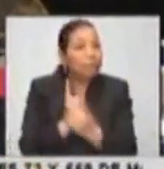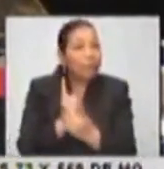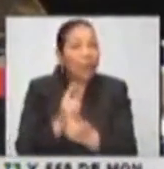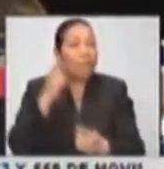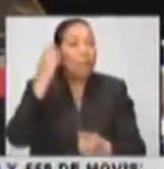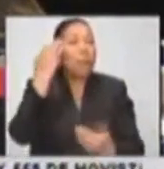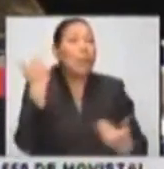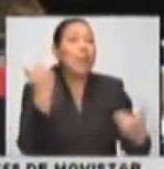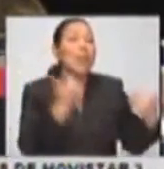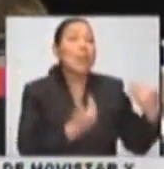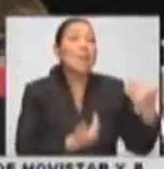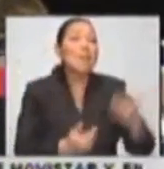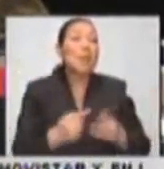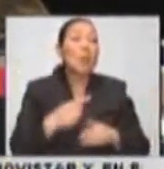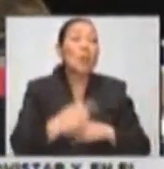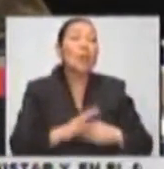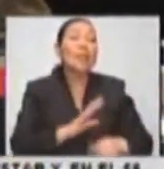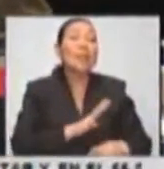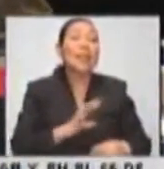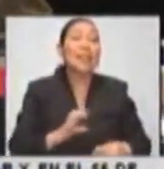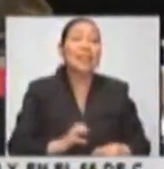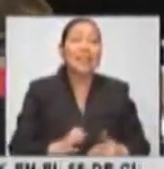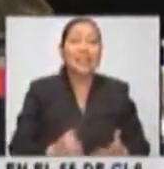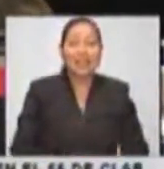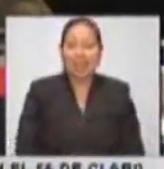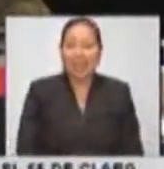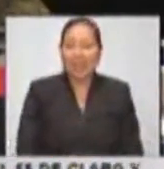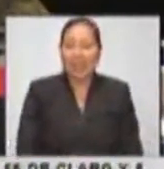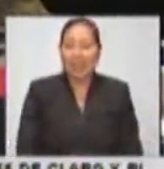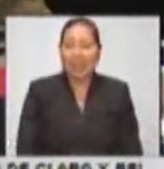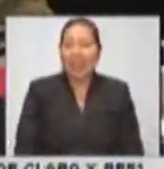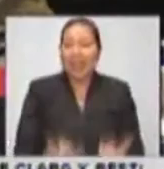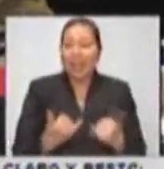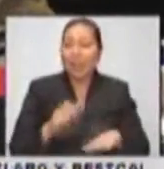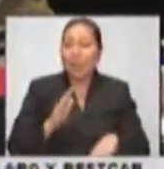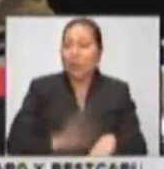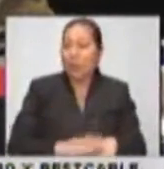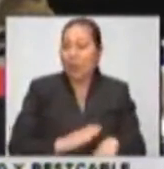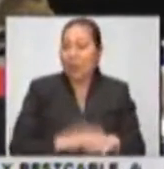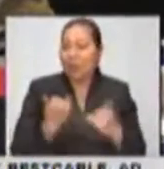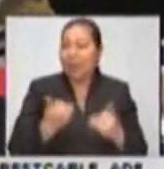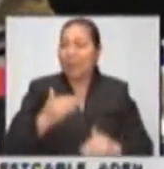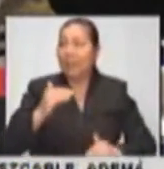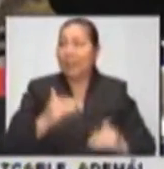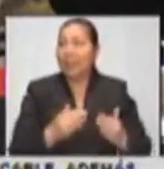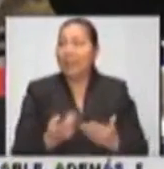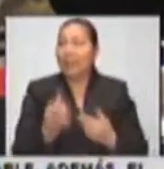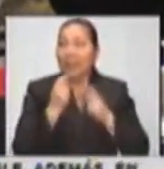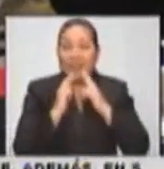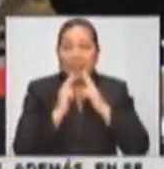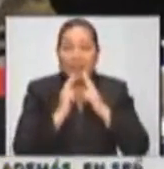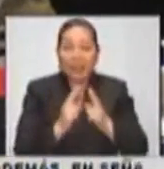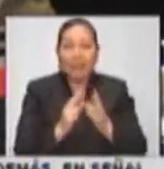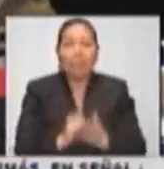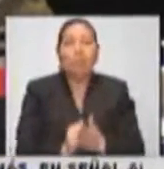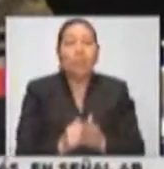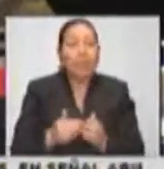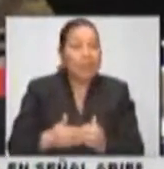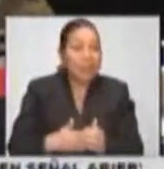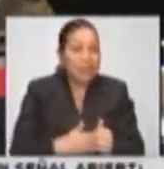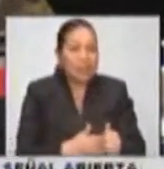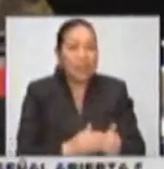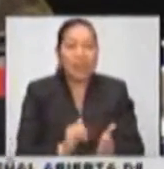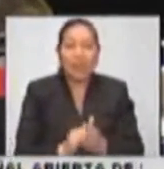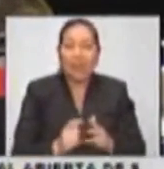futura inversión multianual del Estado? ¿No es cierto? Esos son estos estándares, recomendaciones, guías